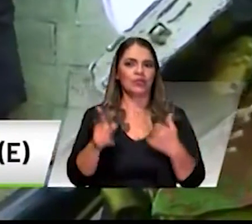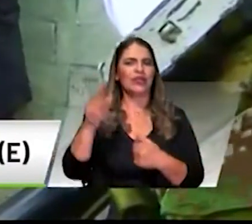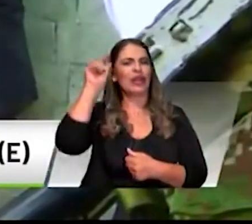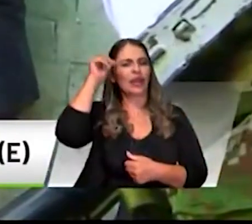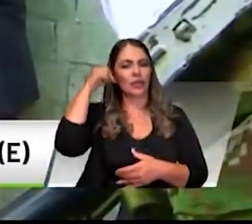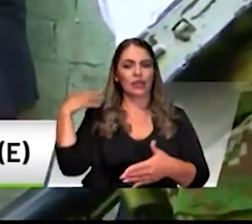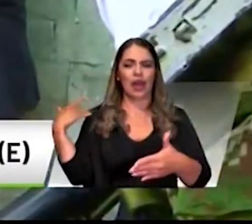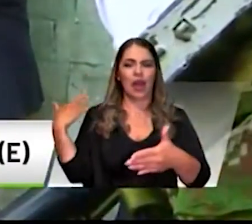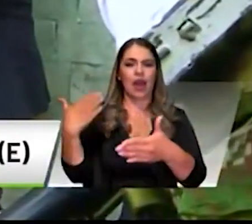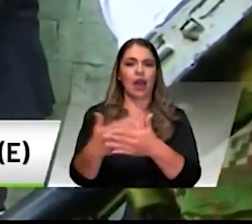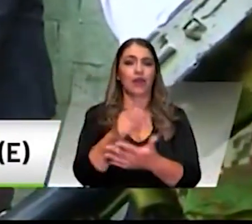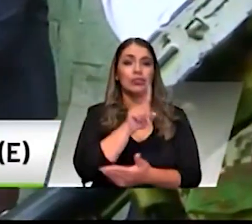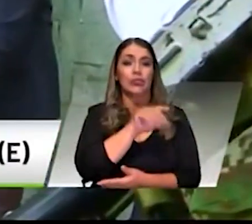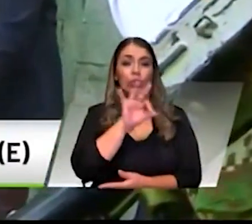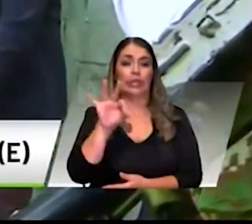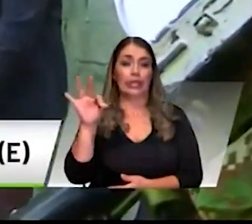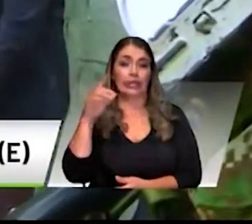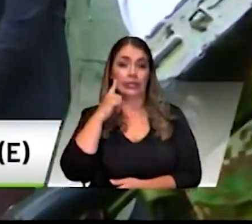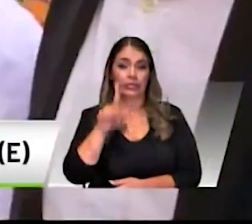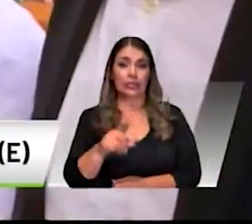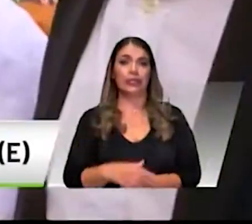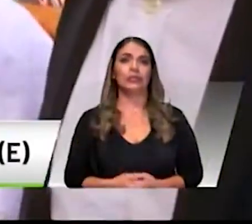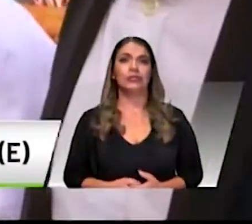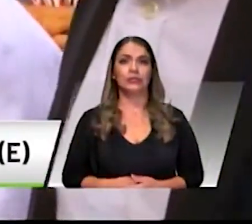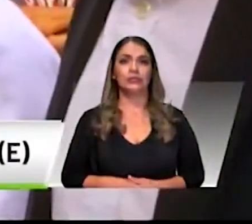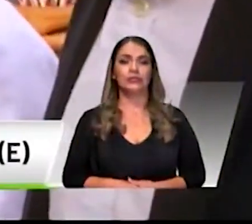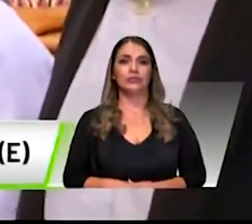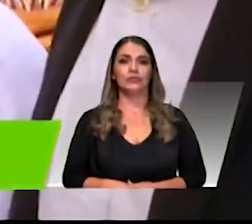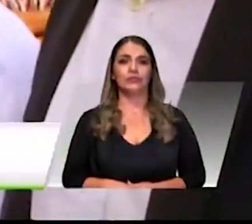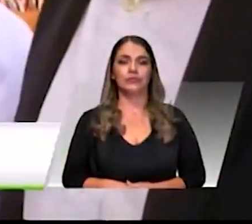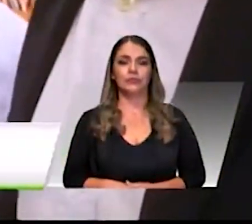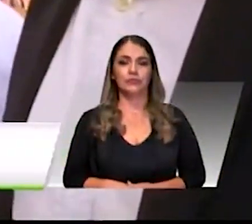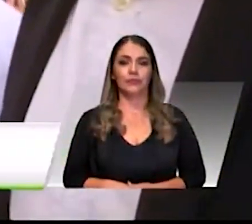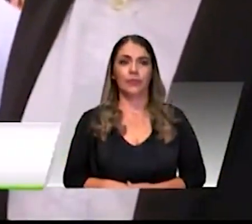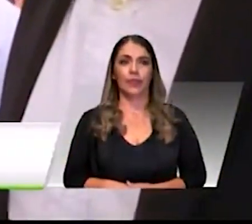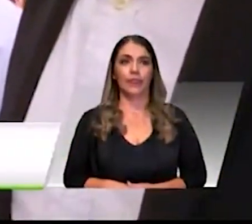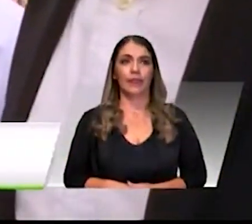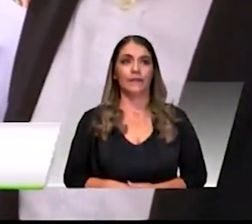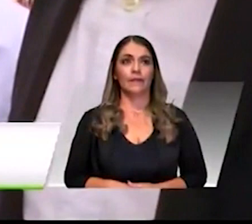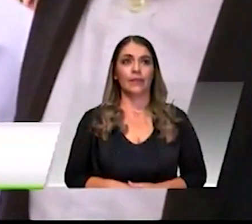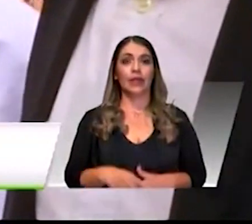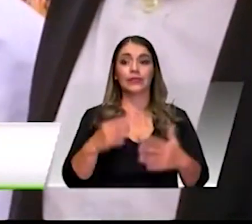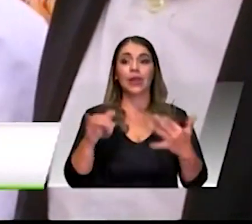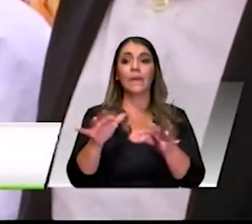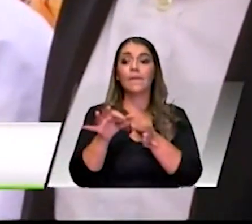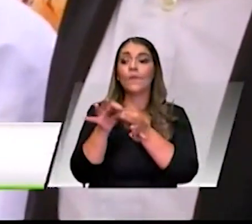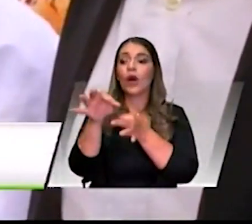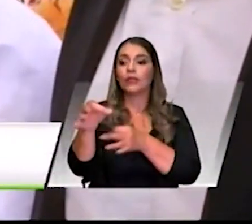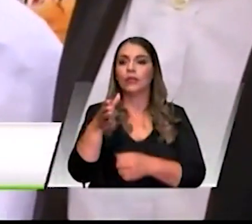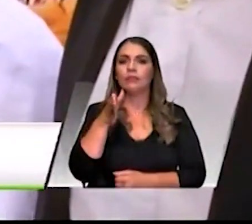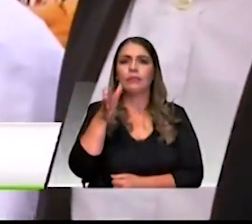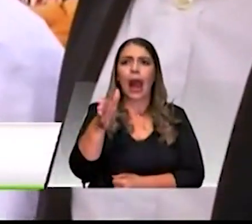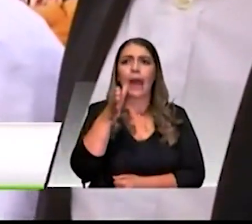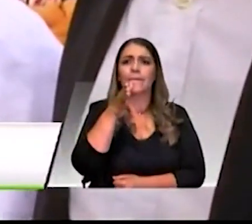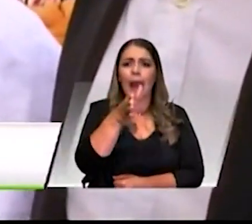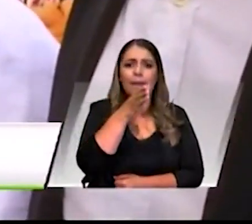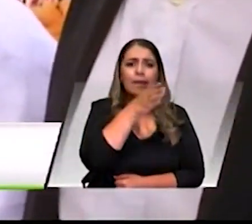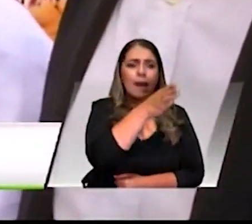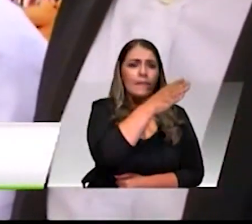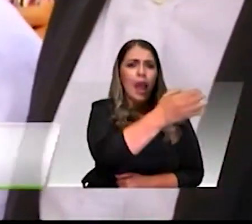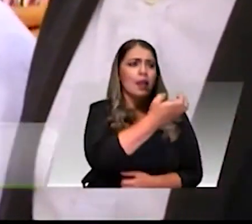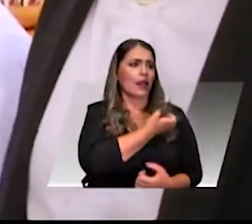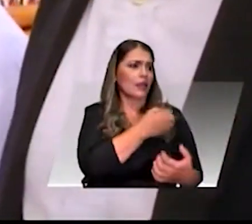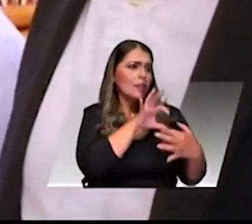días al frente de la gobernación de Antioquia. Estuvimos recorriendo los municipios de Antioquia de la mano de los